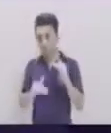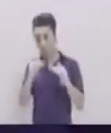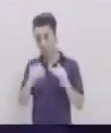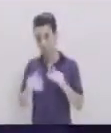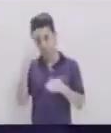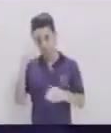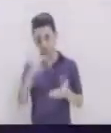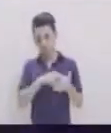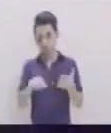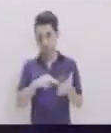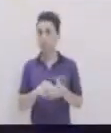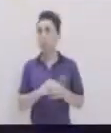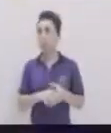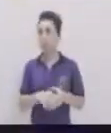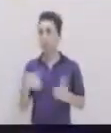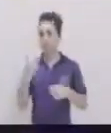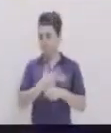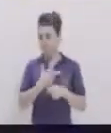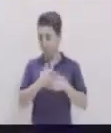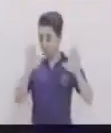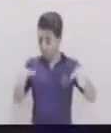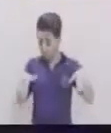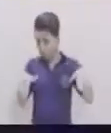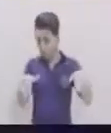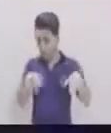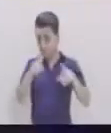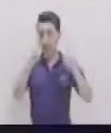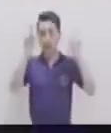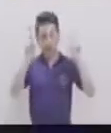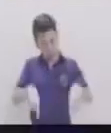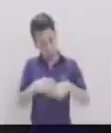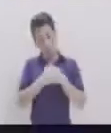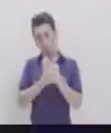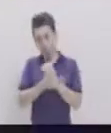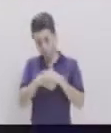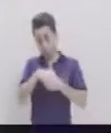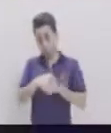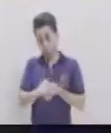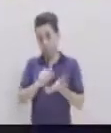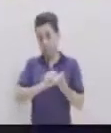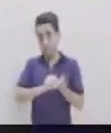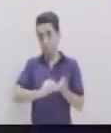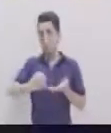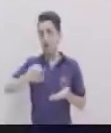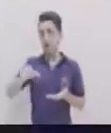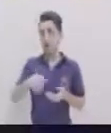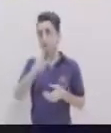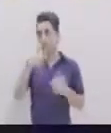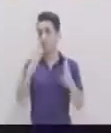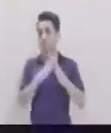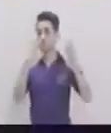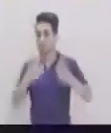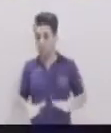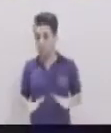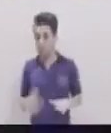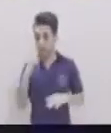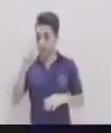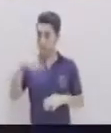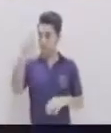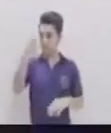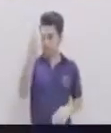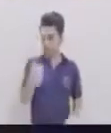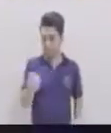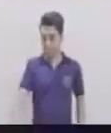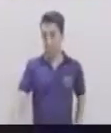la lectura silenciosa. Guatemala no se detiene. Lávate constantemente las manos con agua y jabón. Quédate en casa y